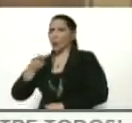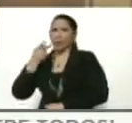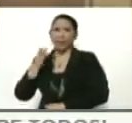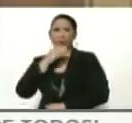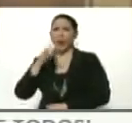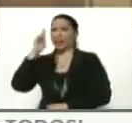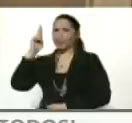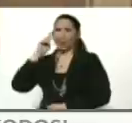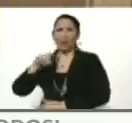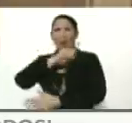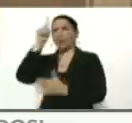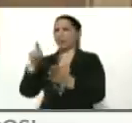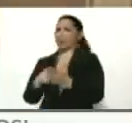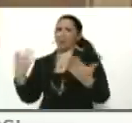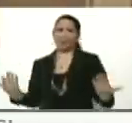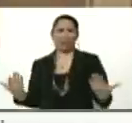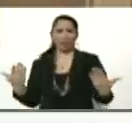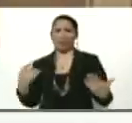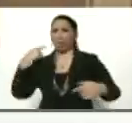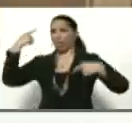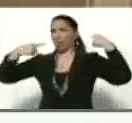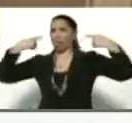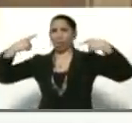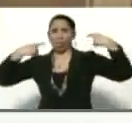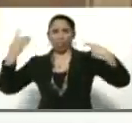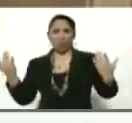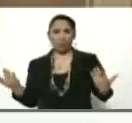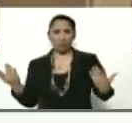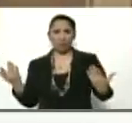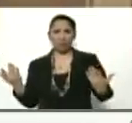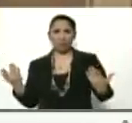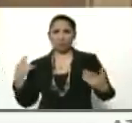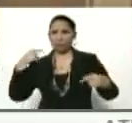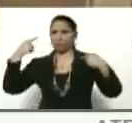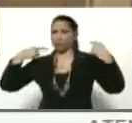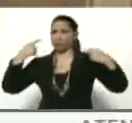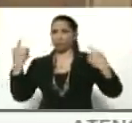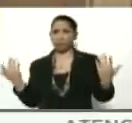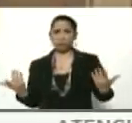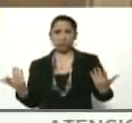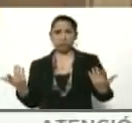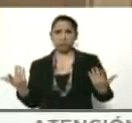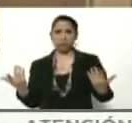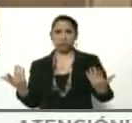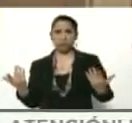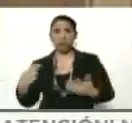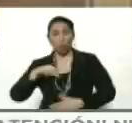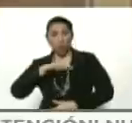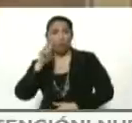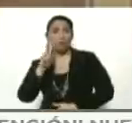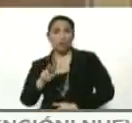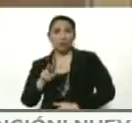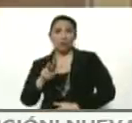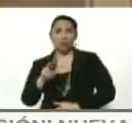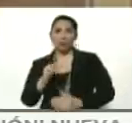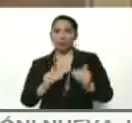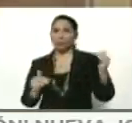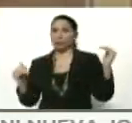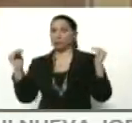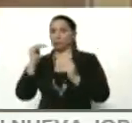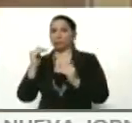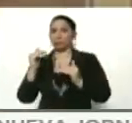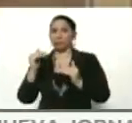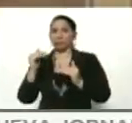irracional, completamente de locura, de locura. Y lo que hemos visto es el crecimiento de fosas